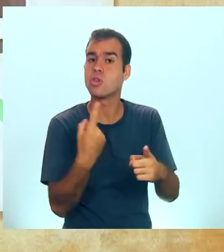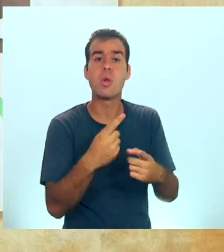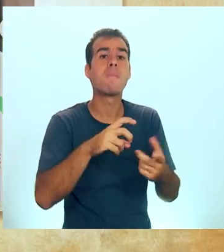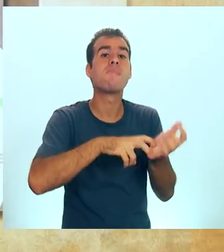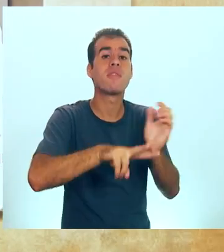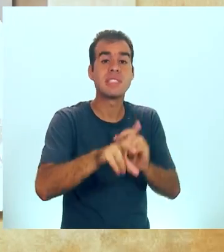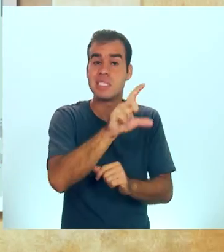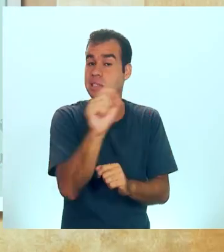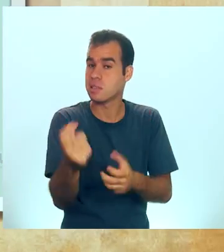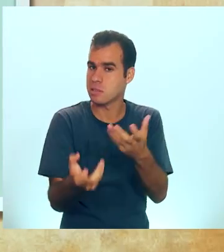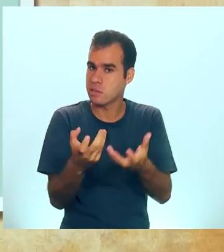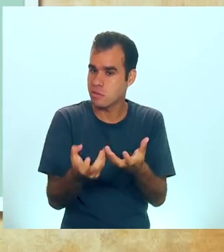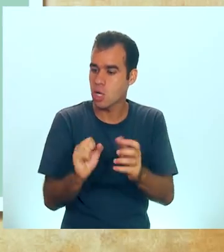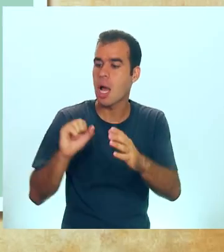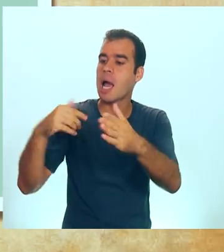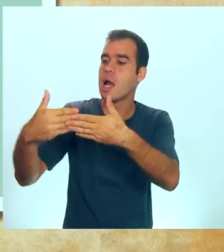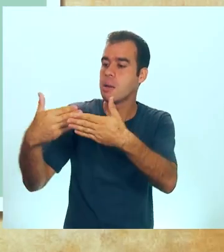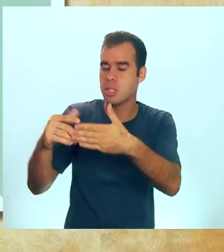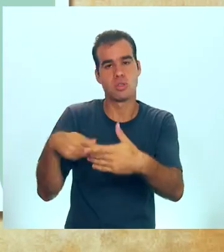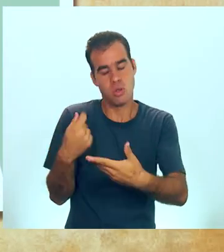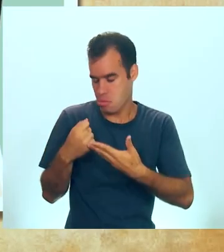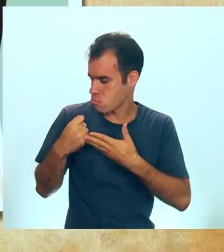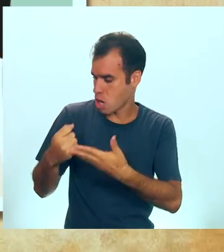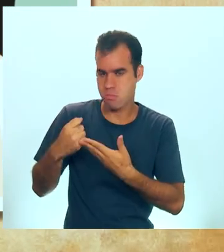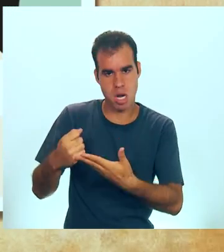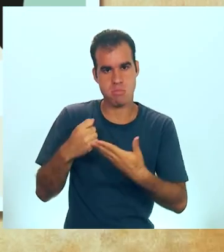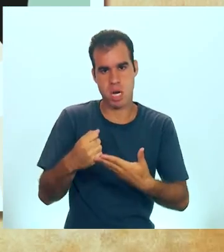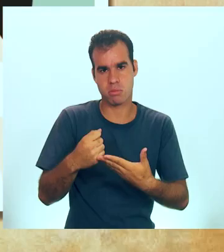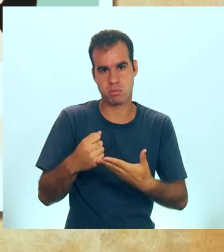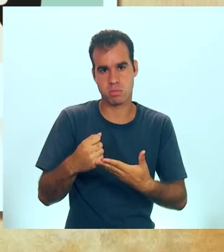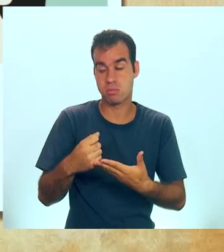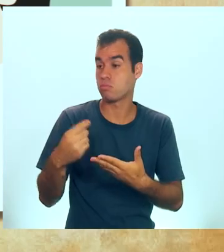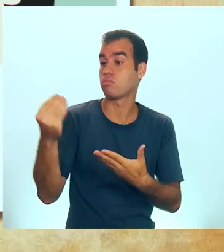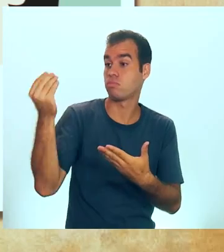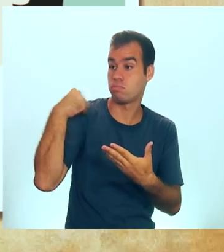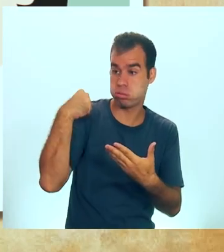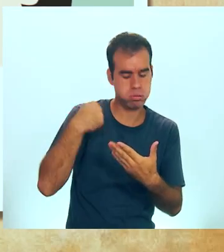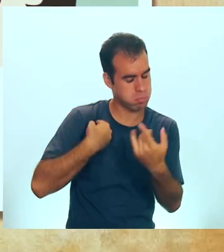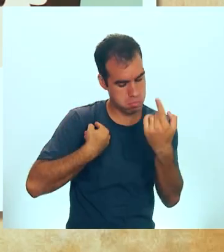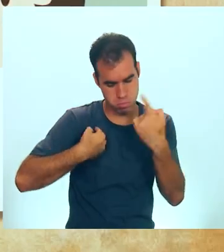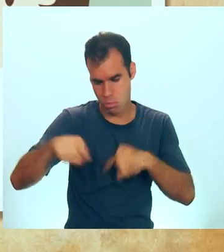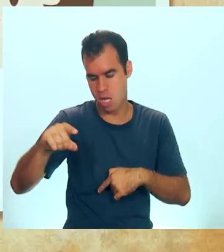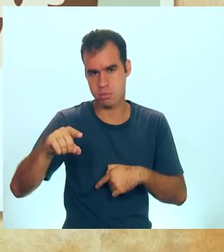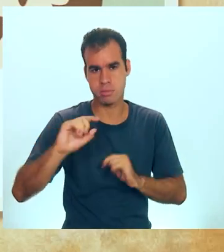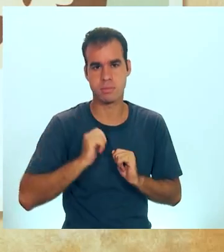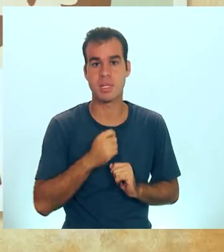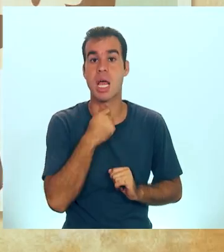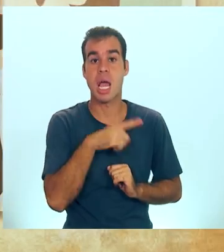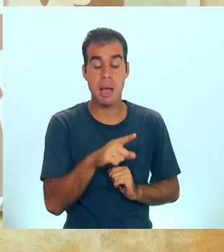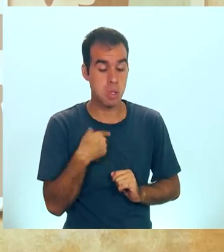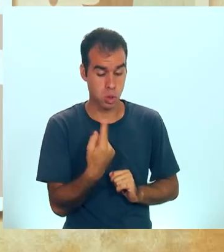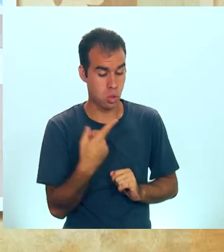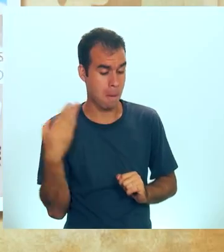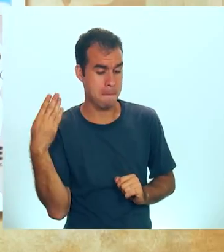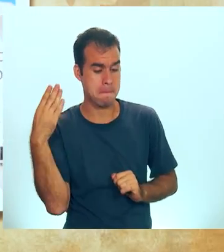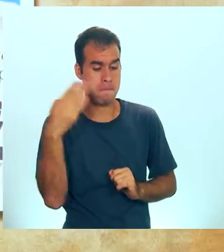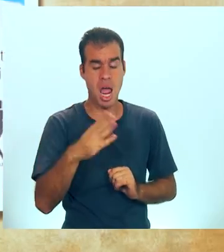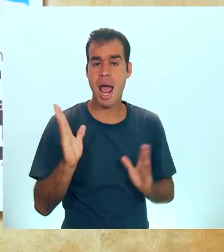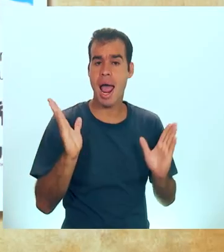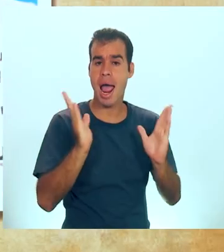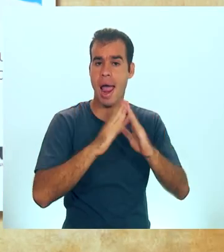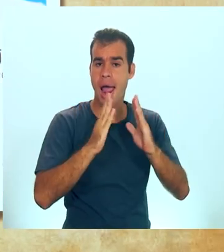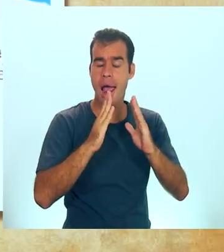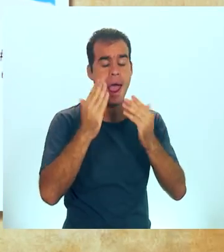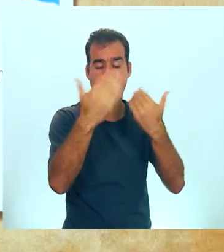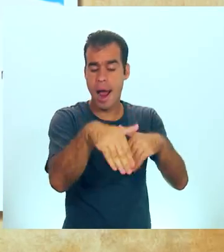entidad, colaborar con todo lo que se nos llame. Lo mismo estamos en la calle, inspeccionando contadores, que